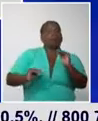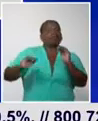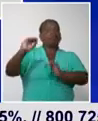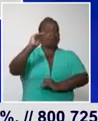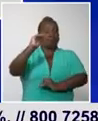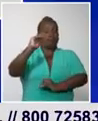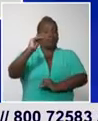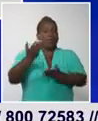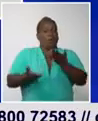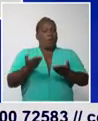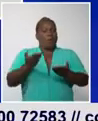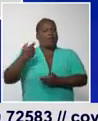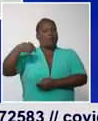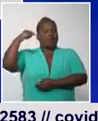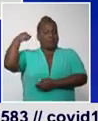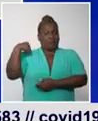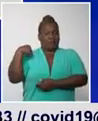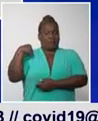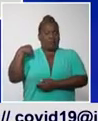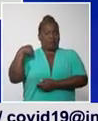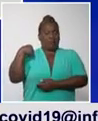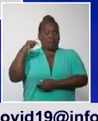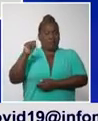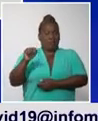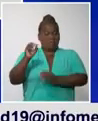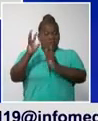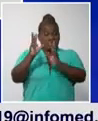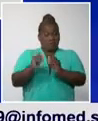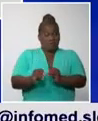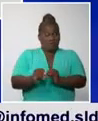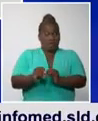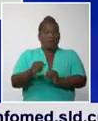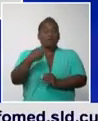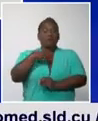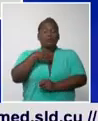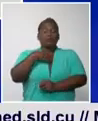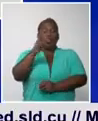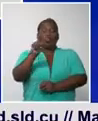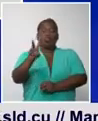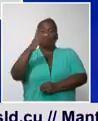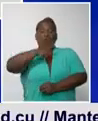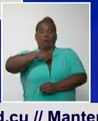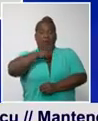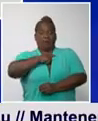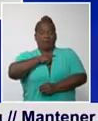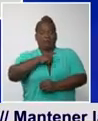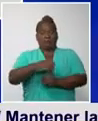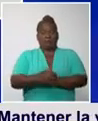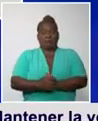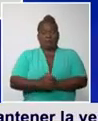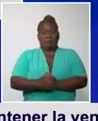y solamente superada por la cifra que tuvimos el 12 de abril. El